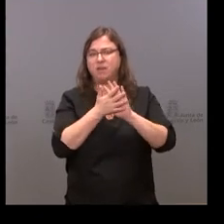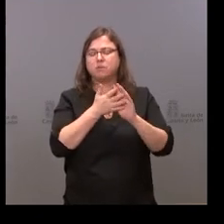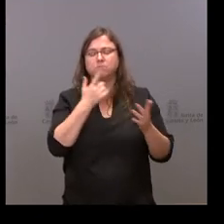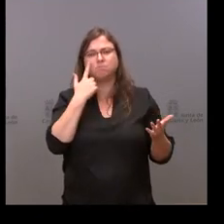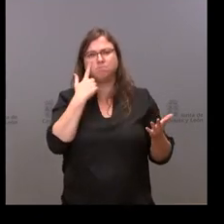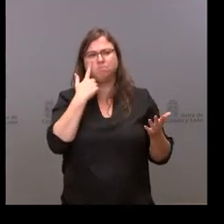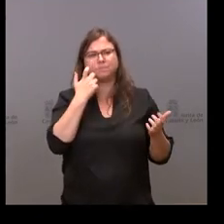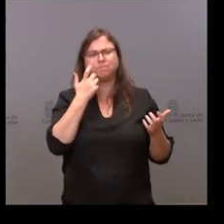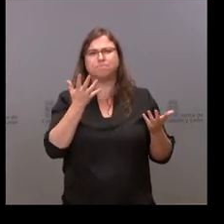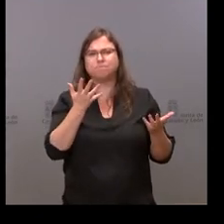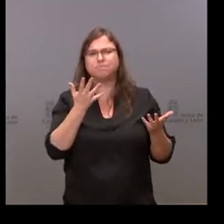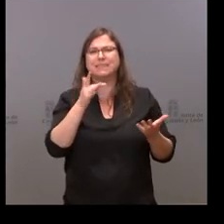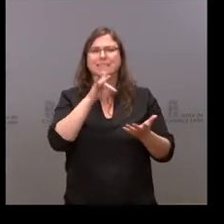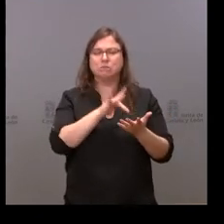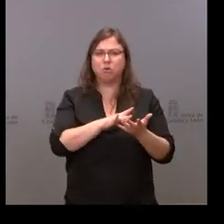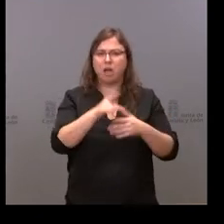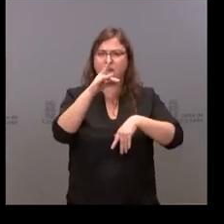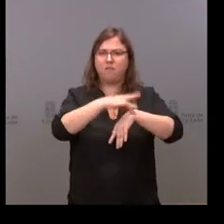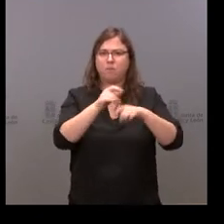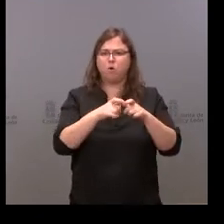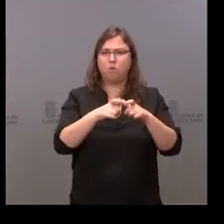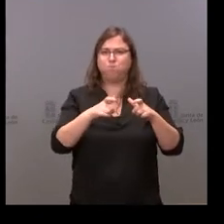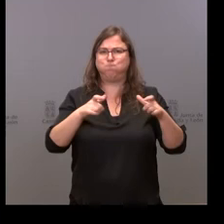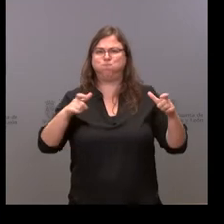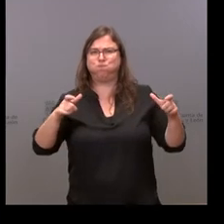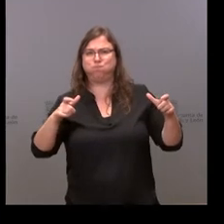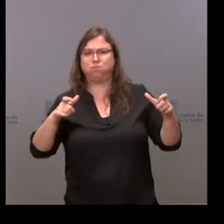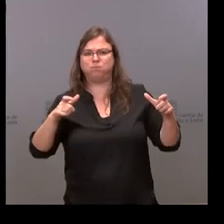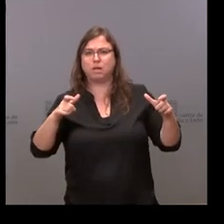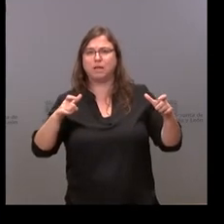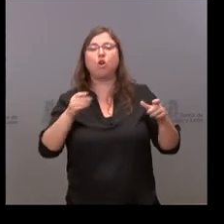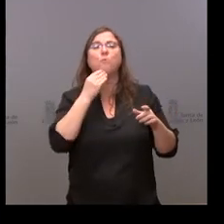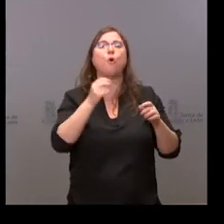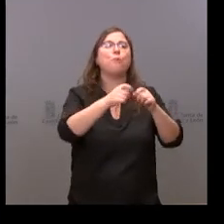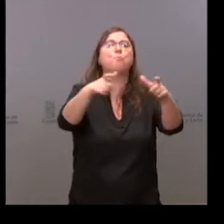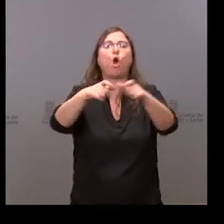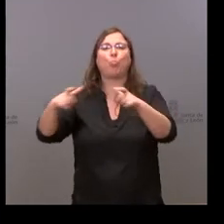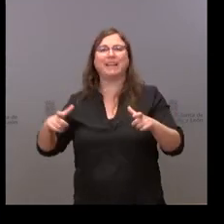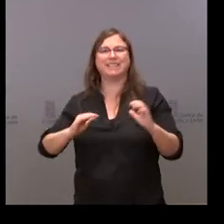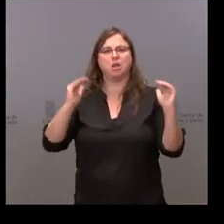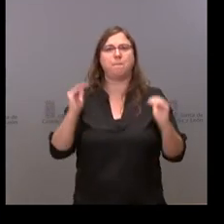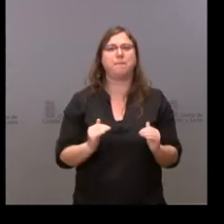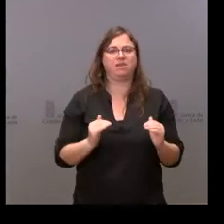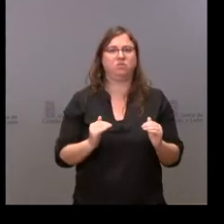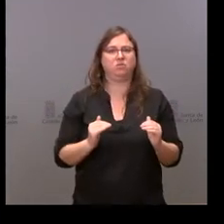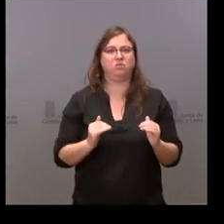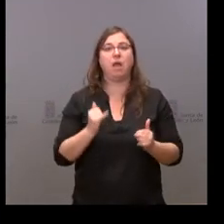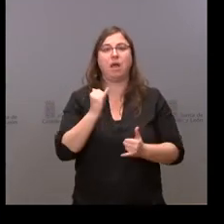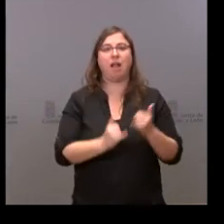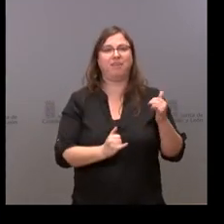presión de que aumentando los casos y estén bajando los los brotes no sé si se está renunciando llegar